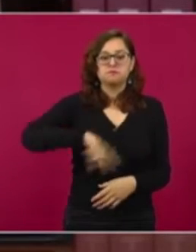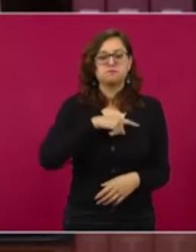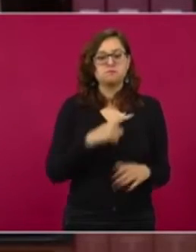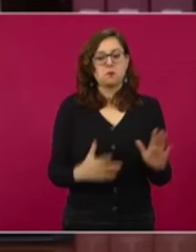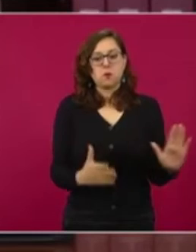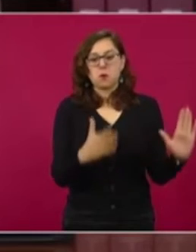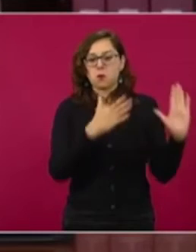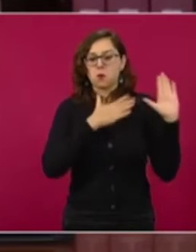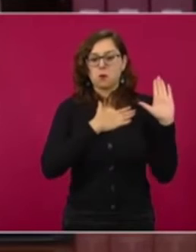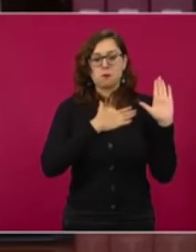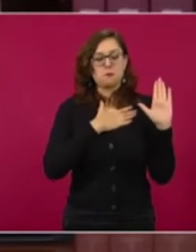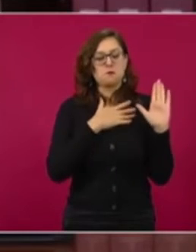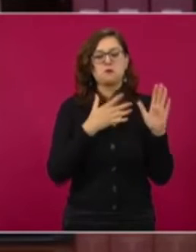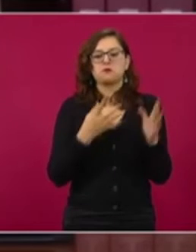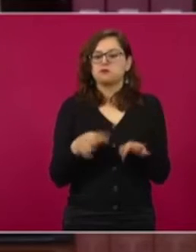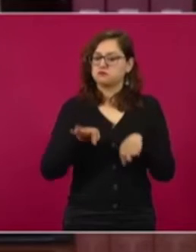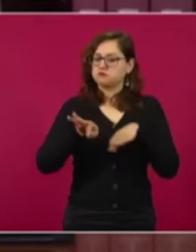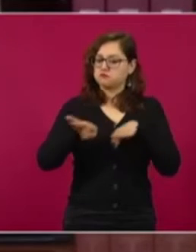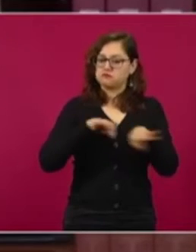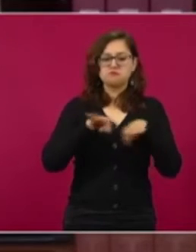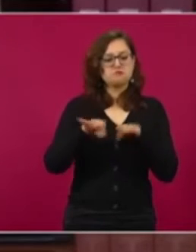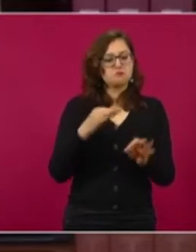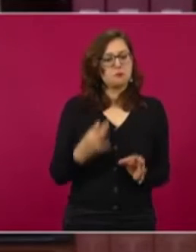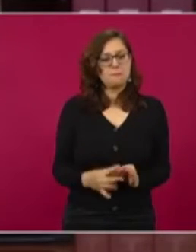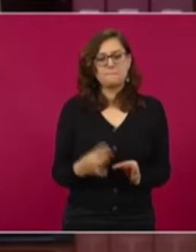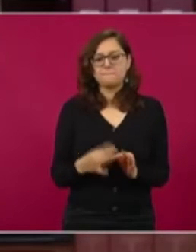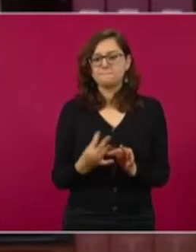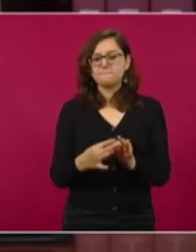a seguir trabajando con ustedes.